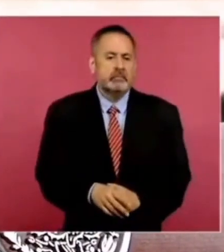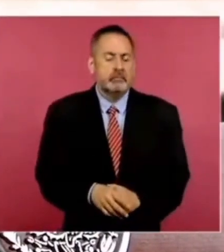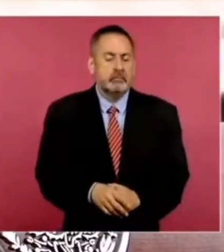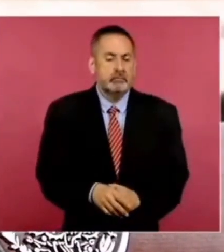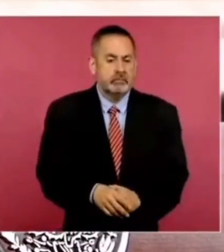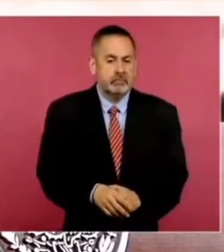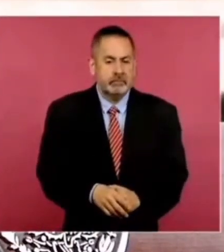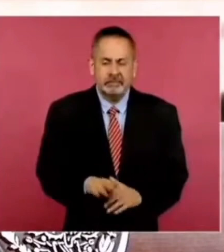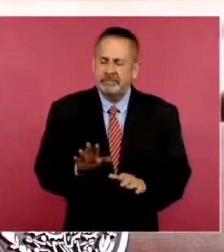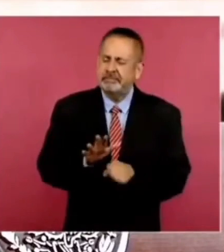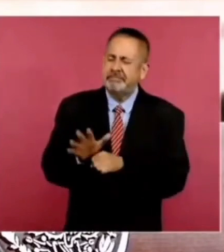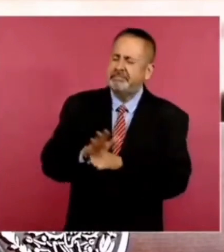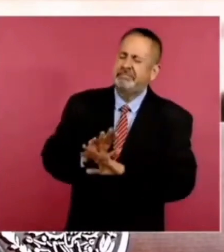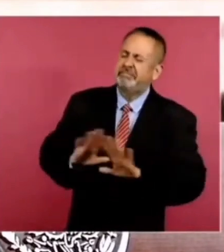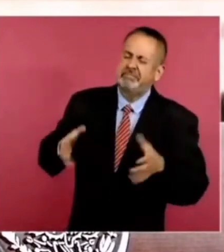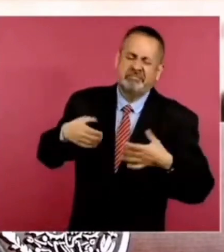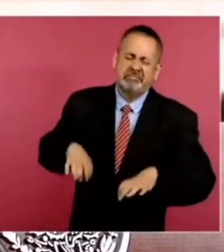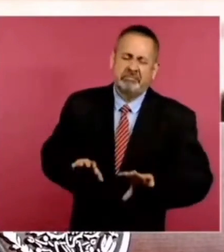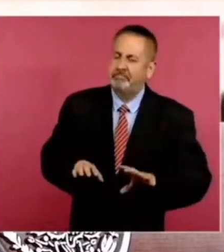no tienen llenadera